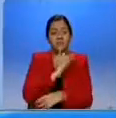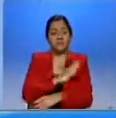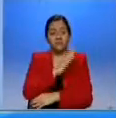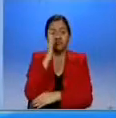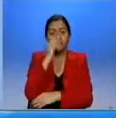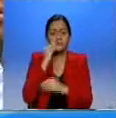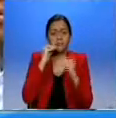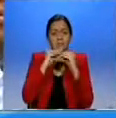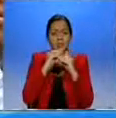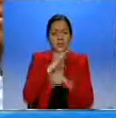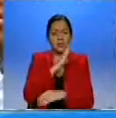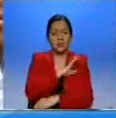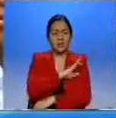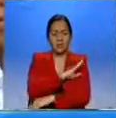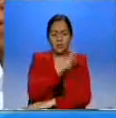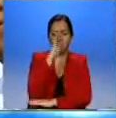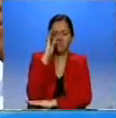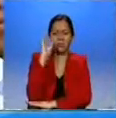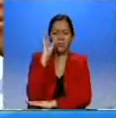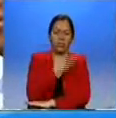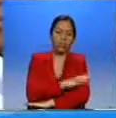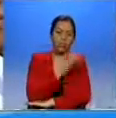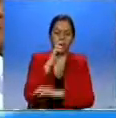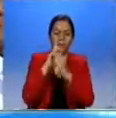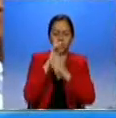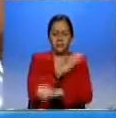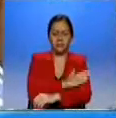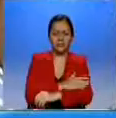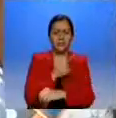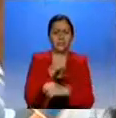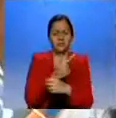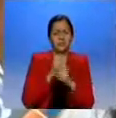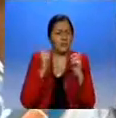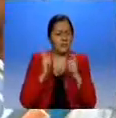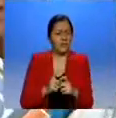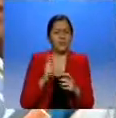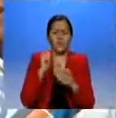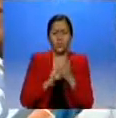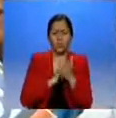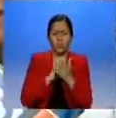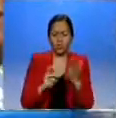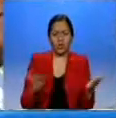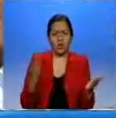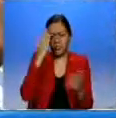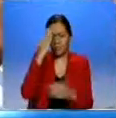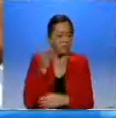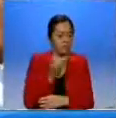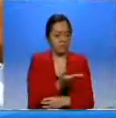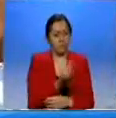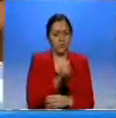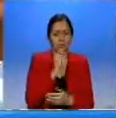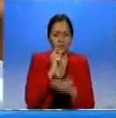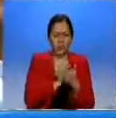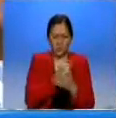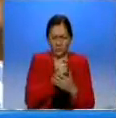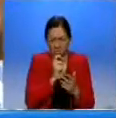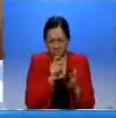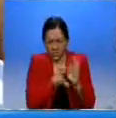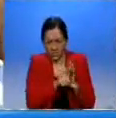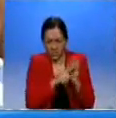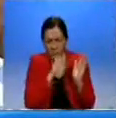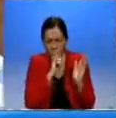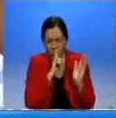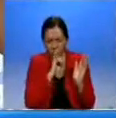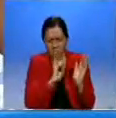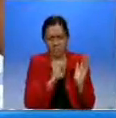en sus competencias que se mande a a cobrarle a cobrarle a los Ecuatorianos la violación de la ley por parte de